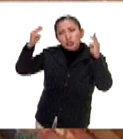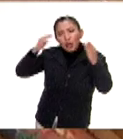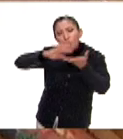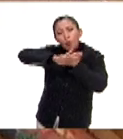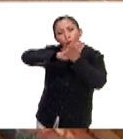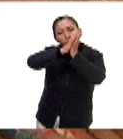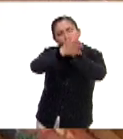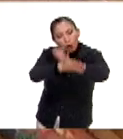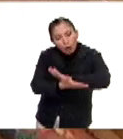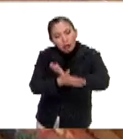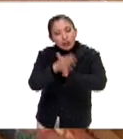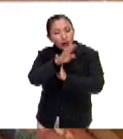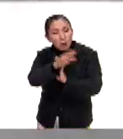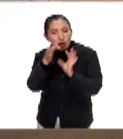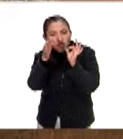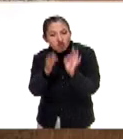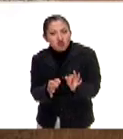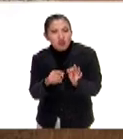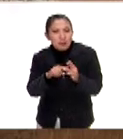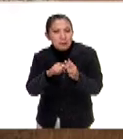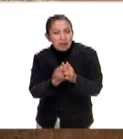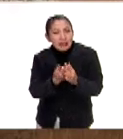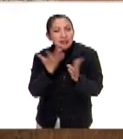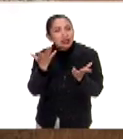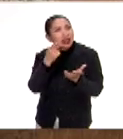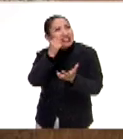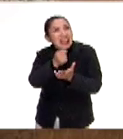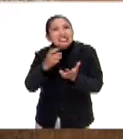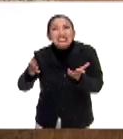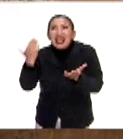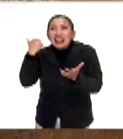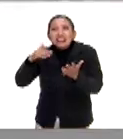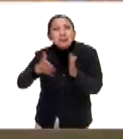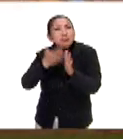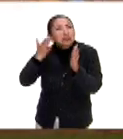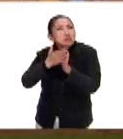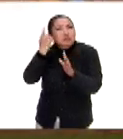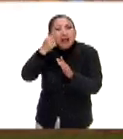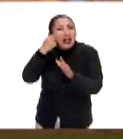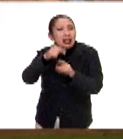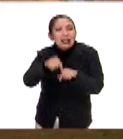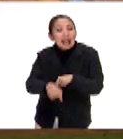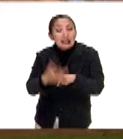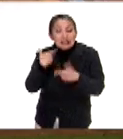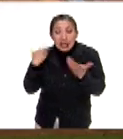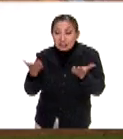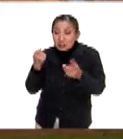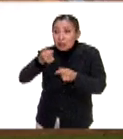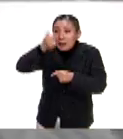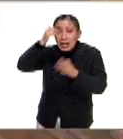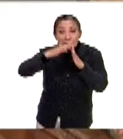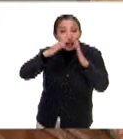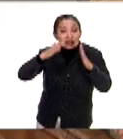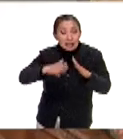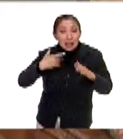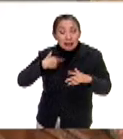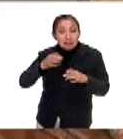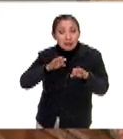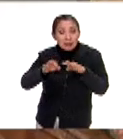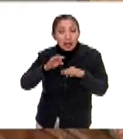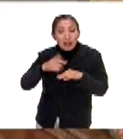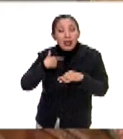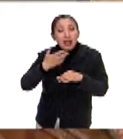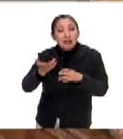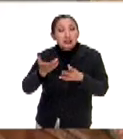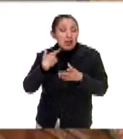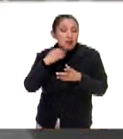volver al origen, pues, del sentido que tuvo y de la importancia que tiene que estas fueron las primeras casas funcionalistas de